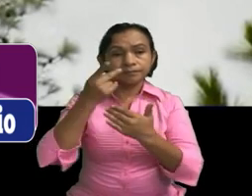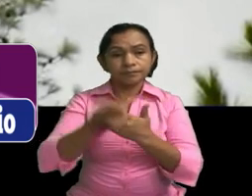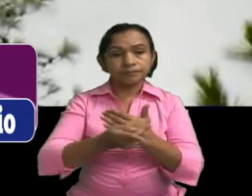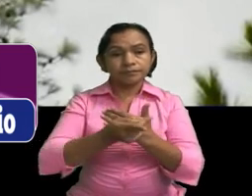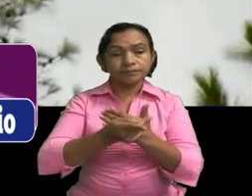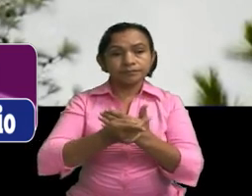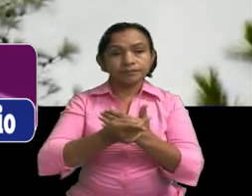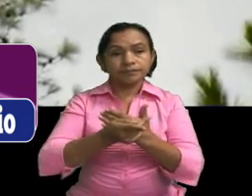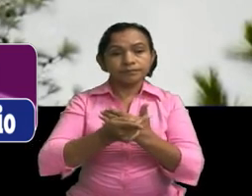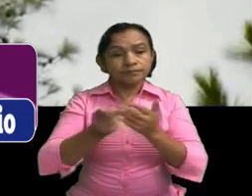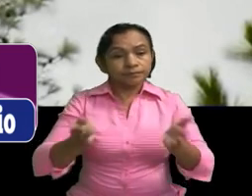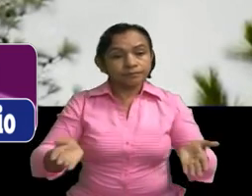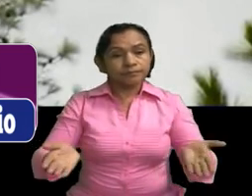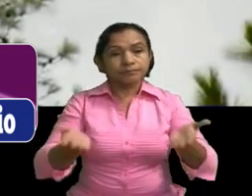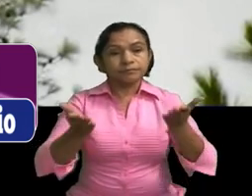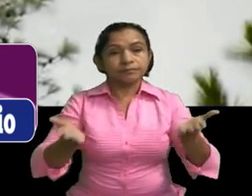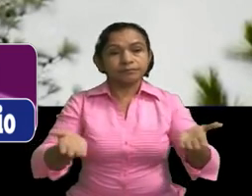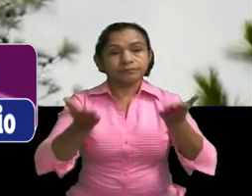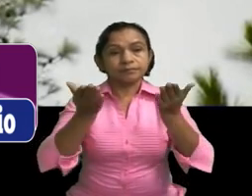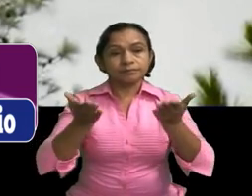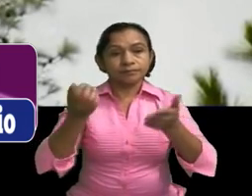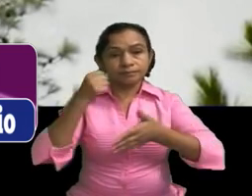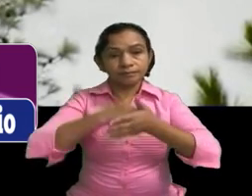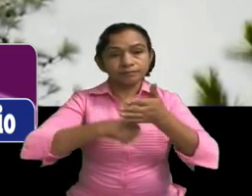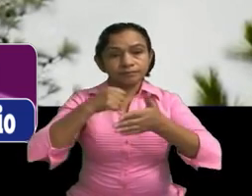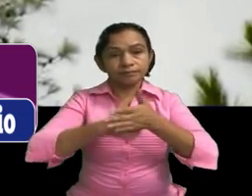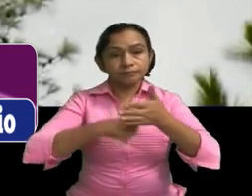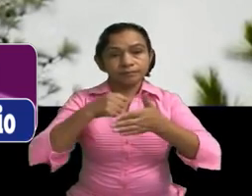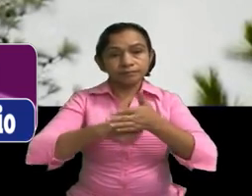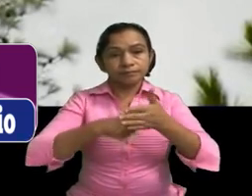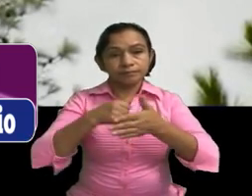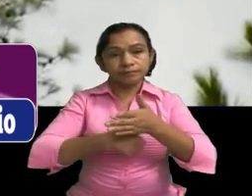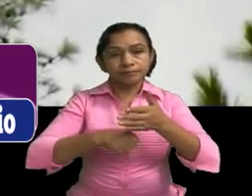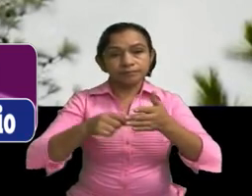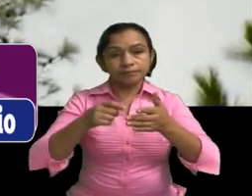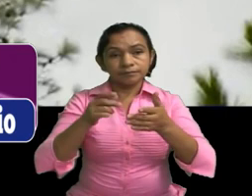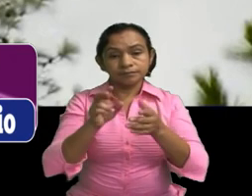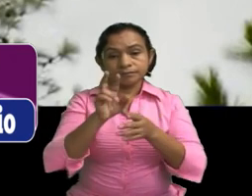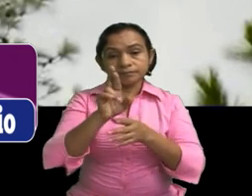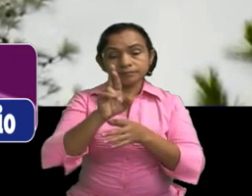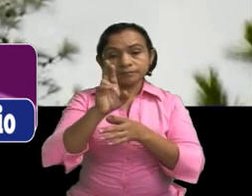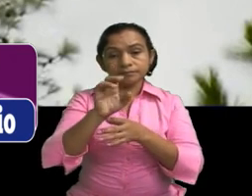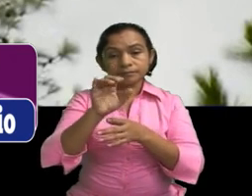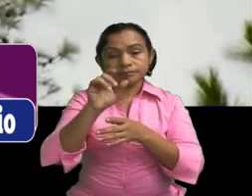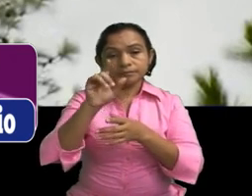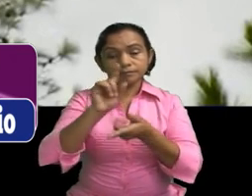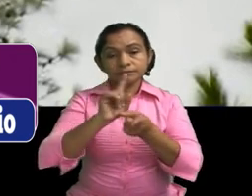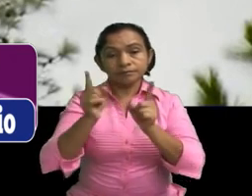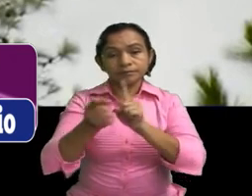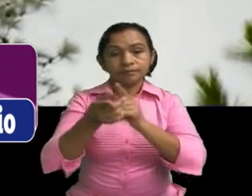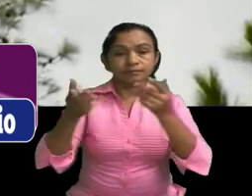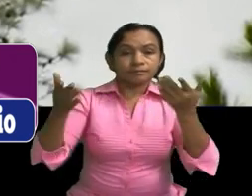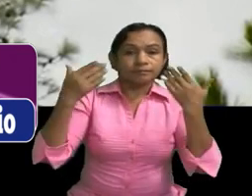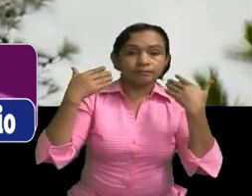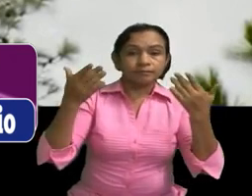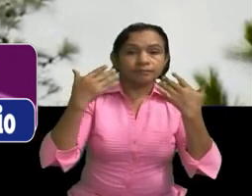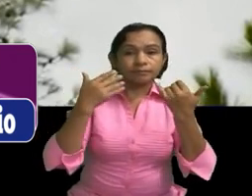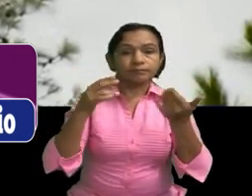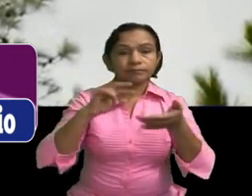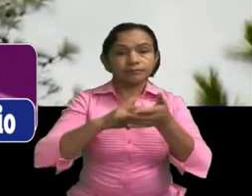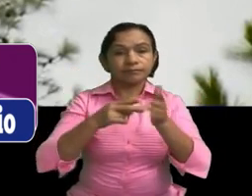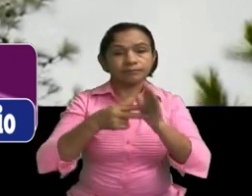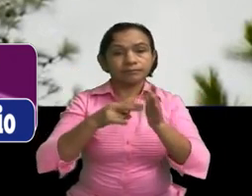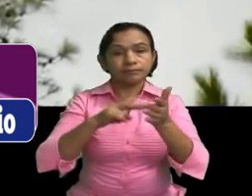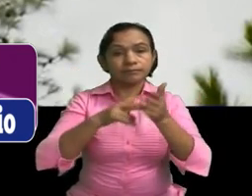un programa que se está impulsando, que es de fortalecimiento de la resiliencia ante el cambio climático en Bosaguas. En este sentido, ¿cuál